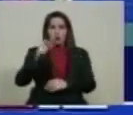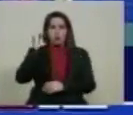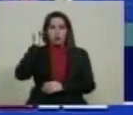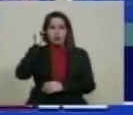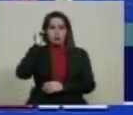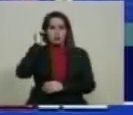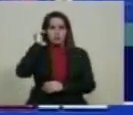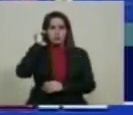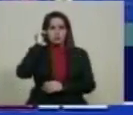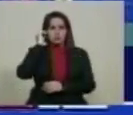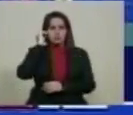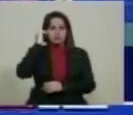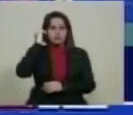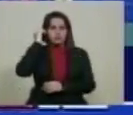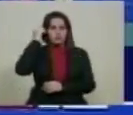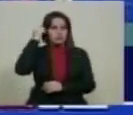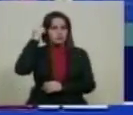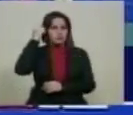mano,